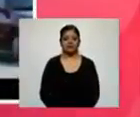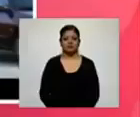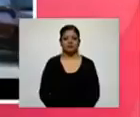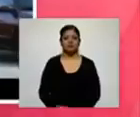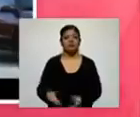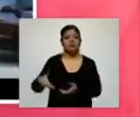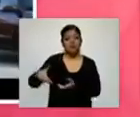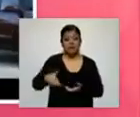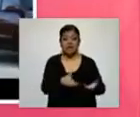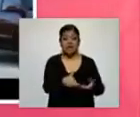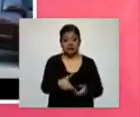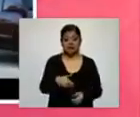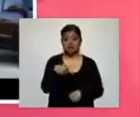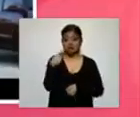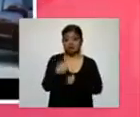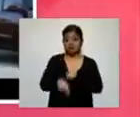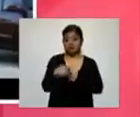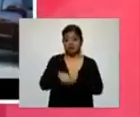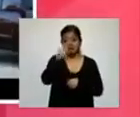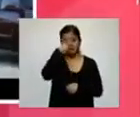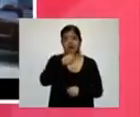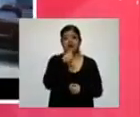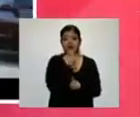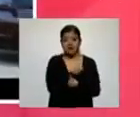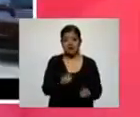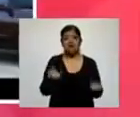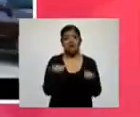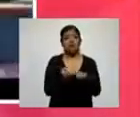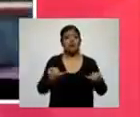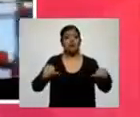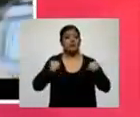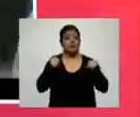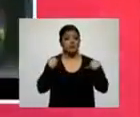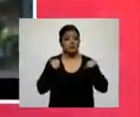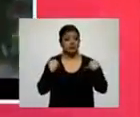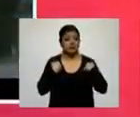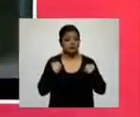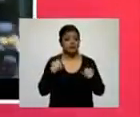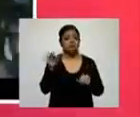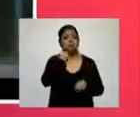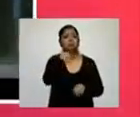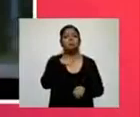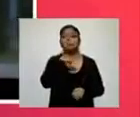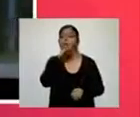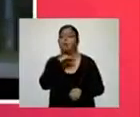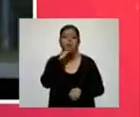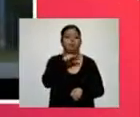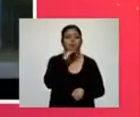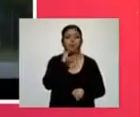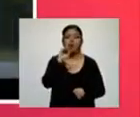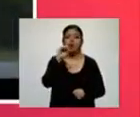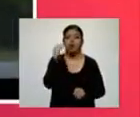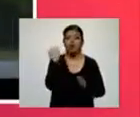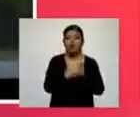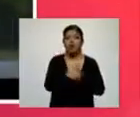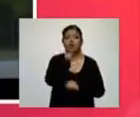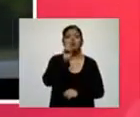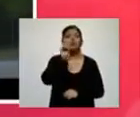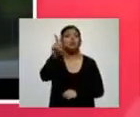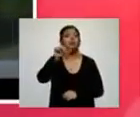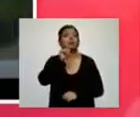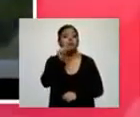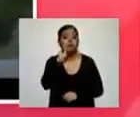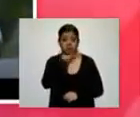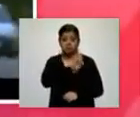es un espacio de mucho riesgo para los niños, niñas y adolescentes. Cualquier descuido o falta de las señales de tránsito puede